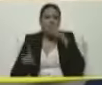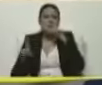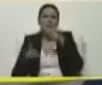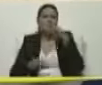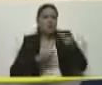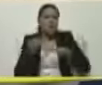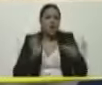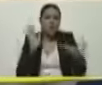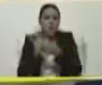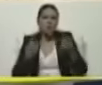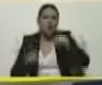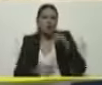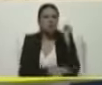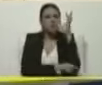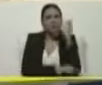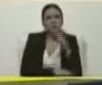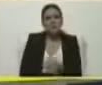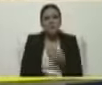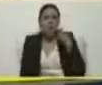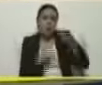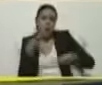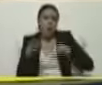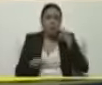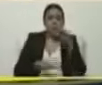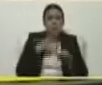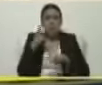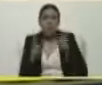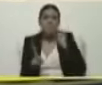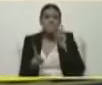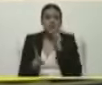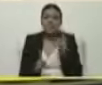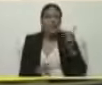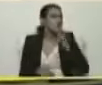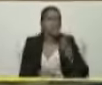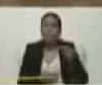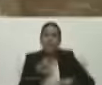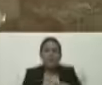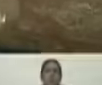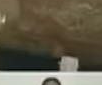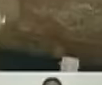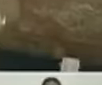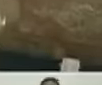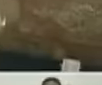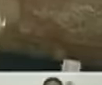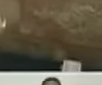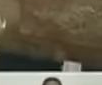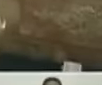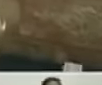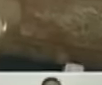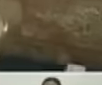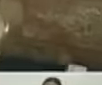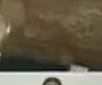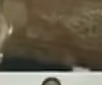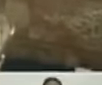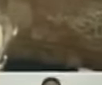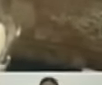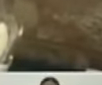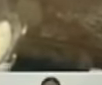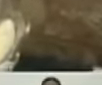golpe, Maduro va a dar un golpe. No va a permitir que se juramente el 5. No permite, no permite, no